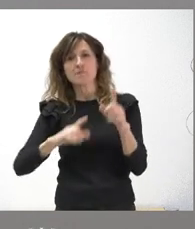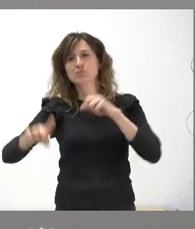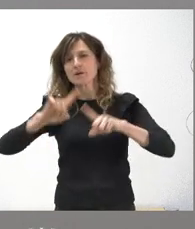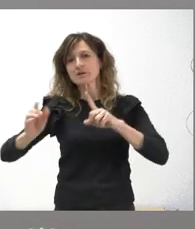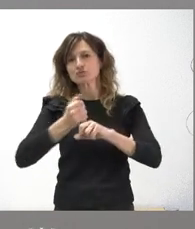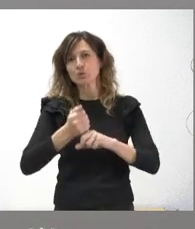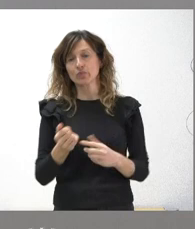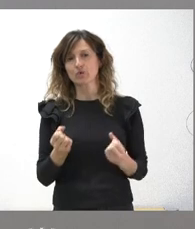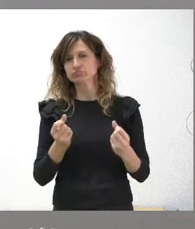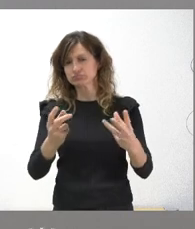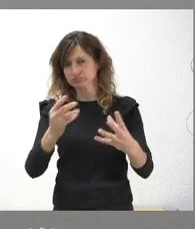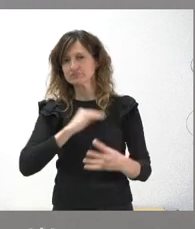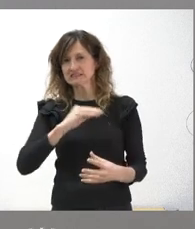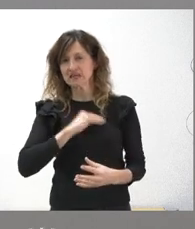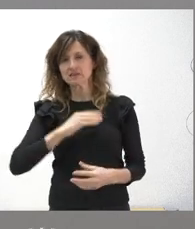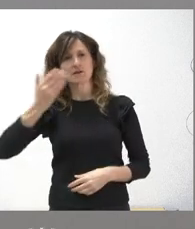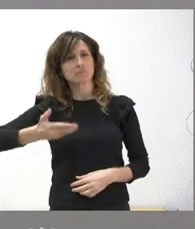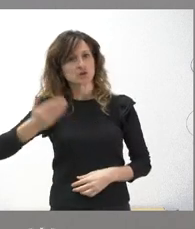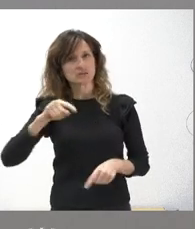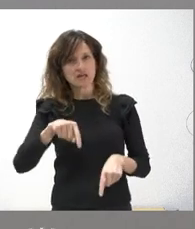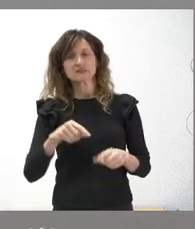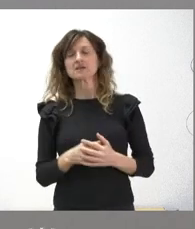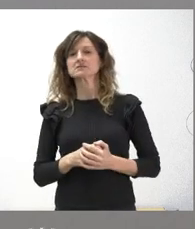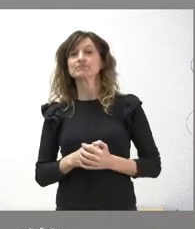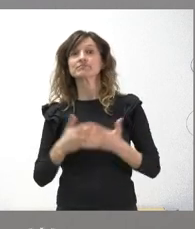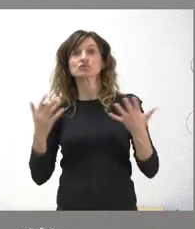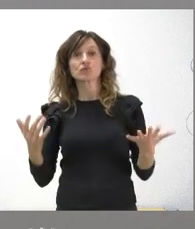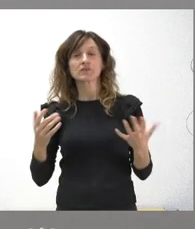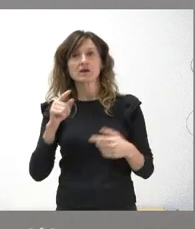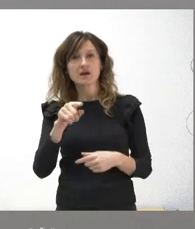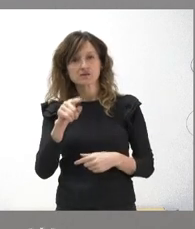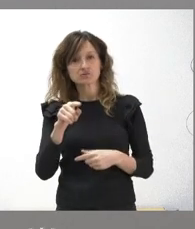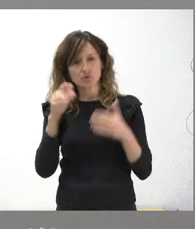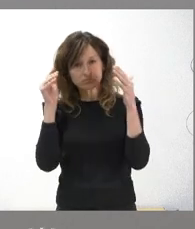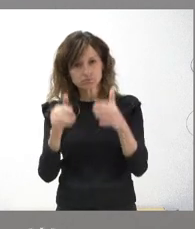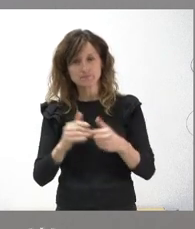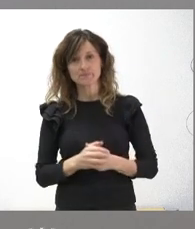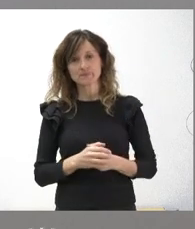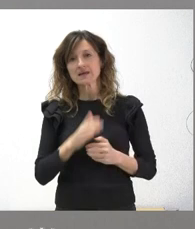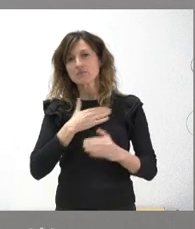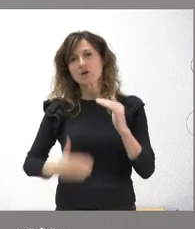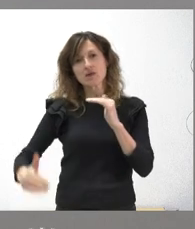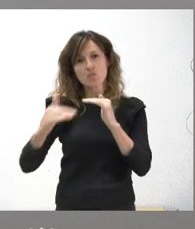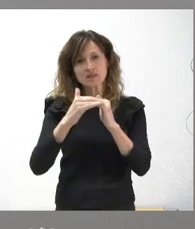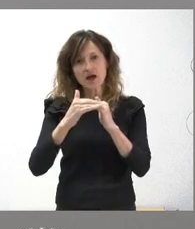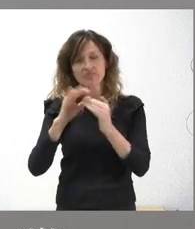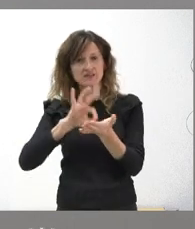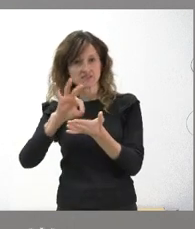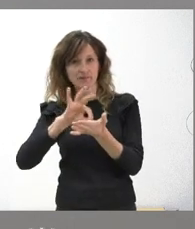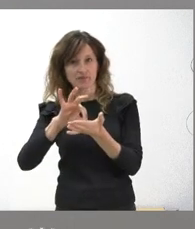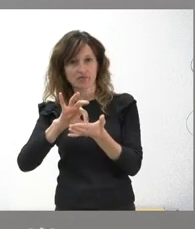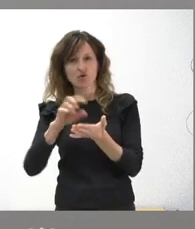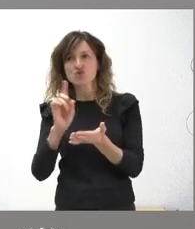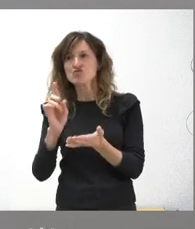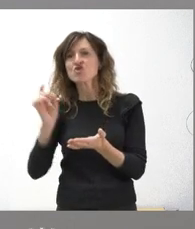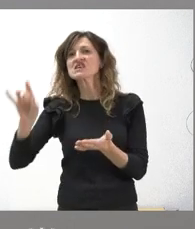tenemos que son muchos y muy importantes y por tanto Eso es en donde nos tenemos que concentrar en la igualdad del servicio no En quién